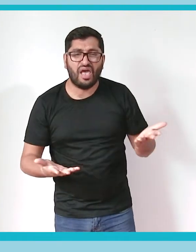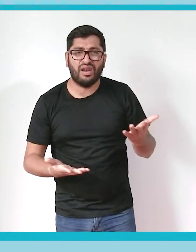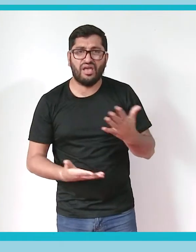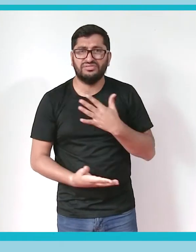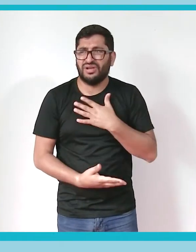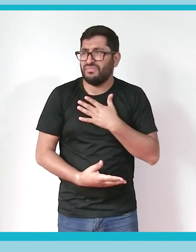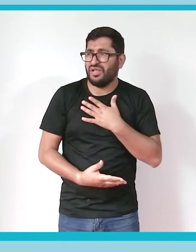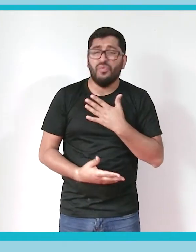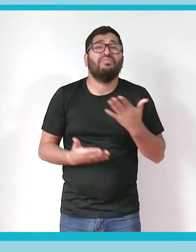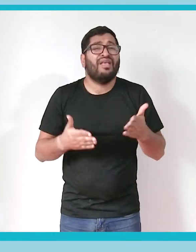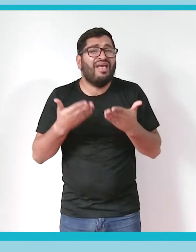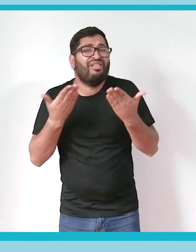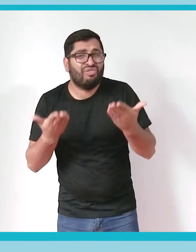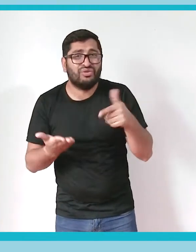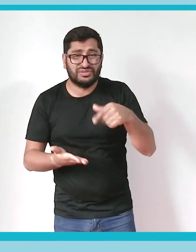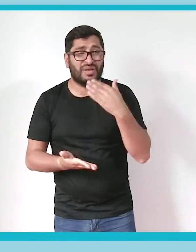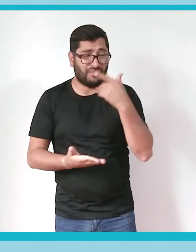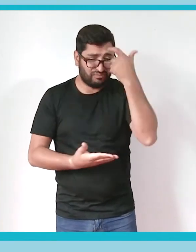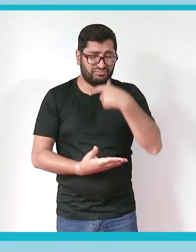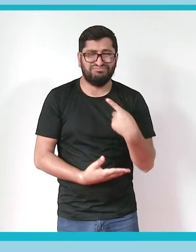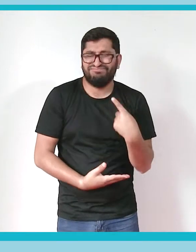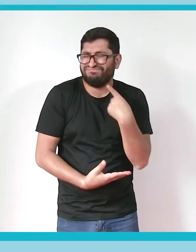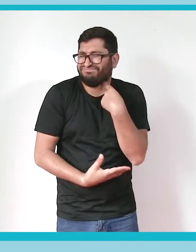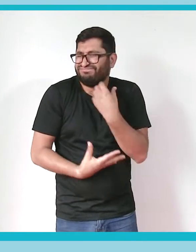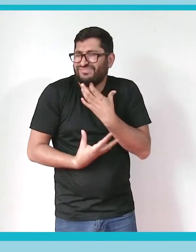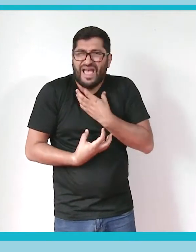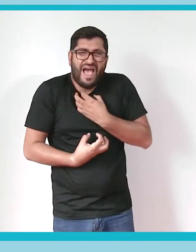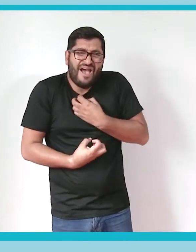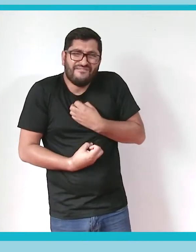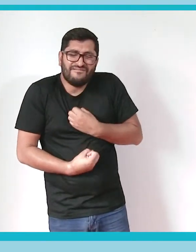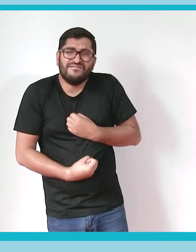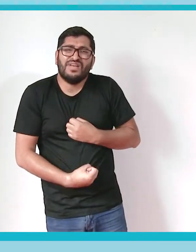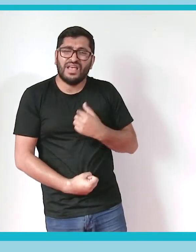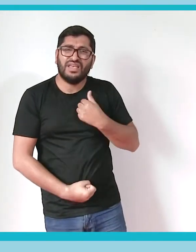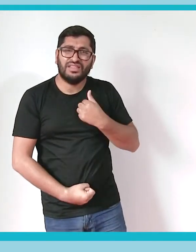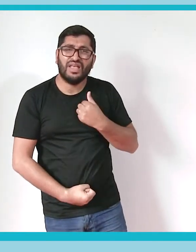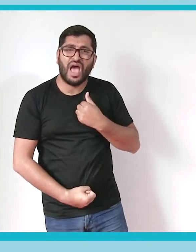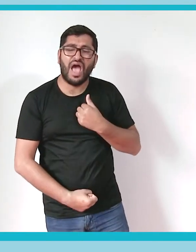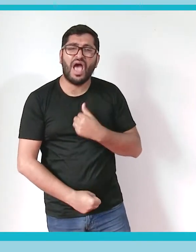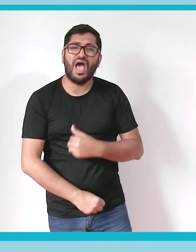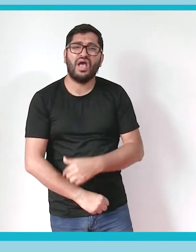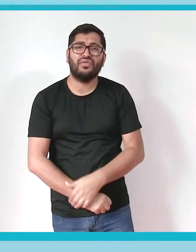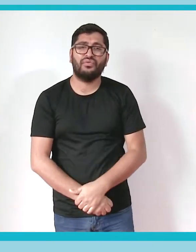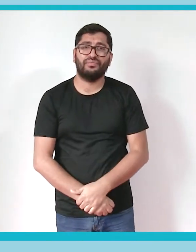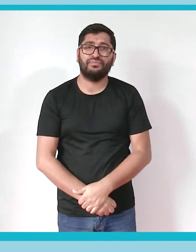personas africanas. Entonces eso ha afectado